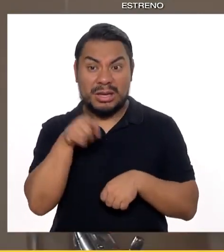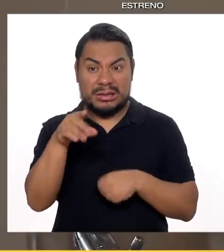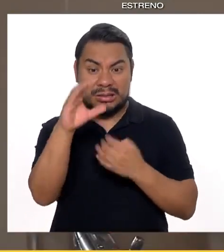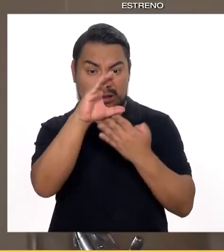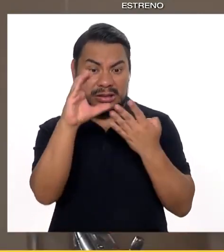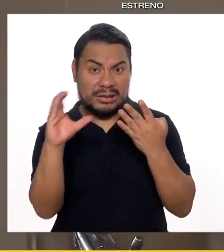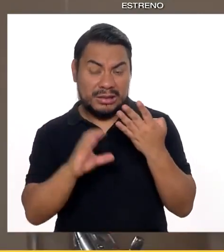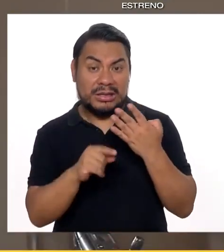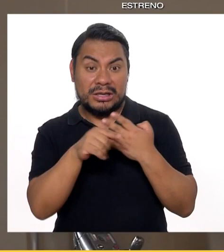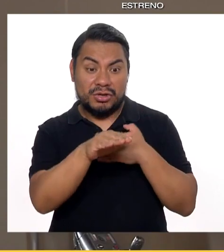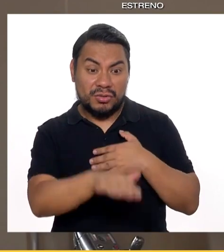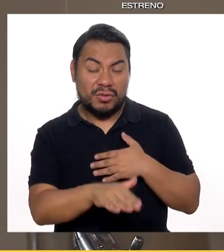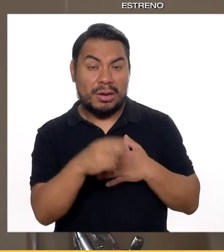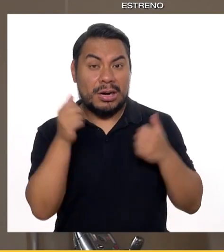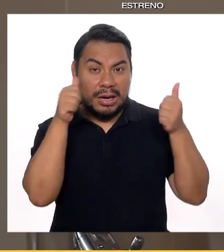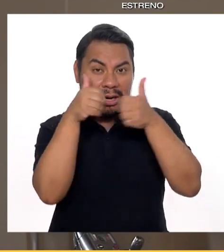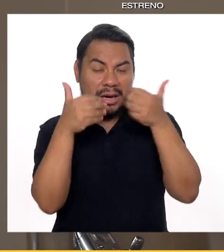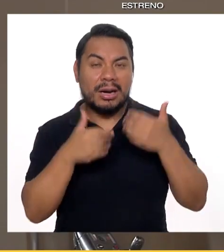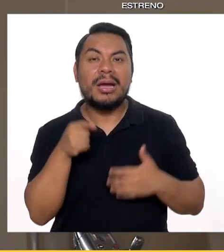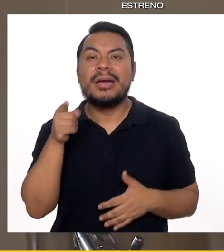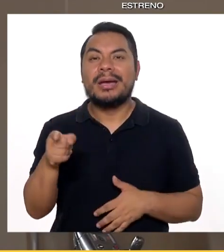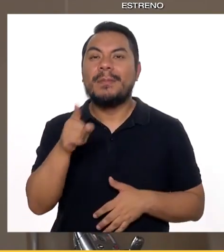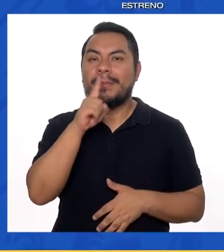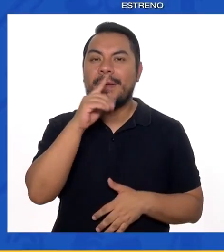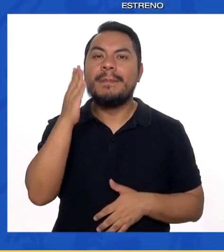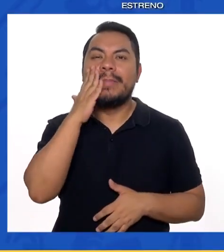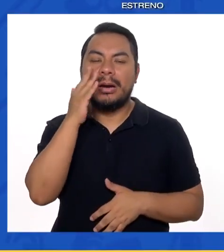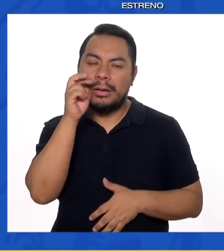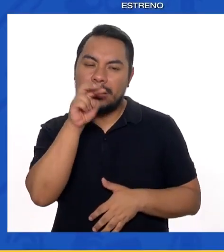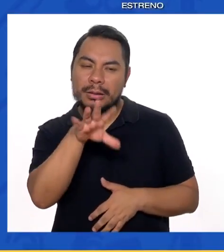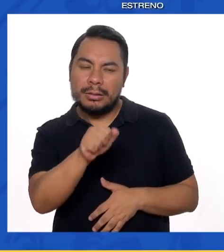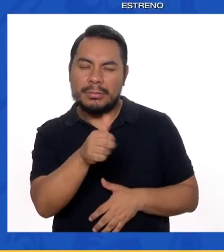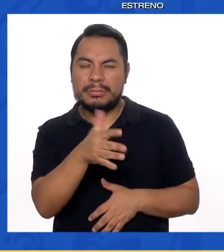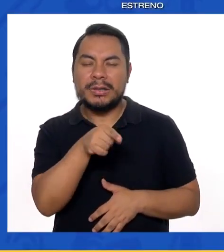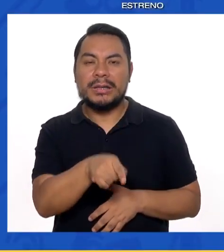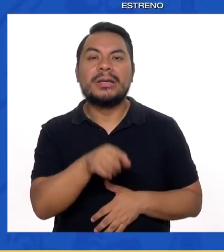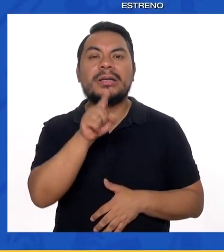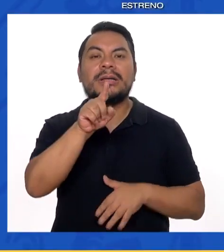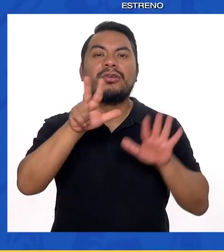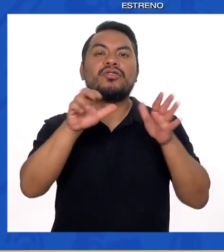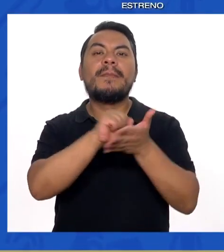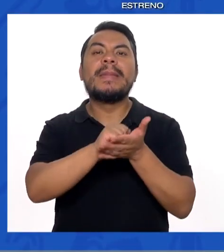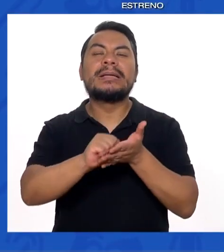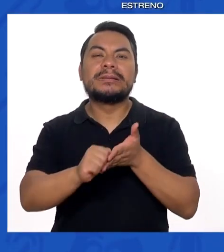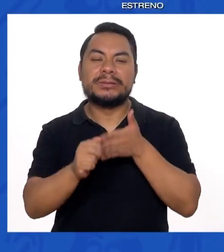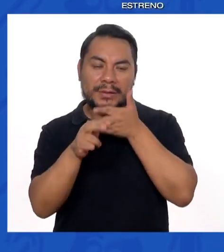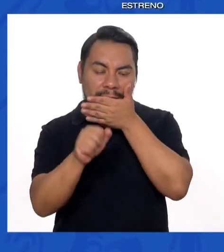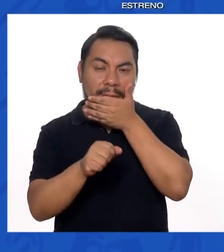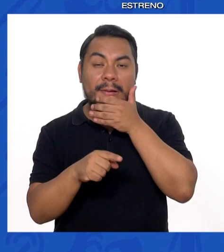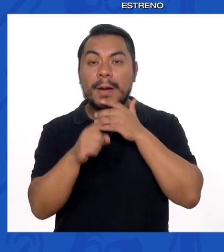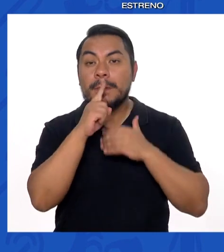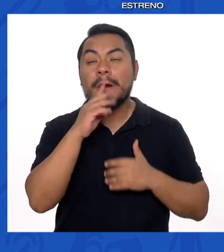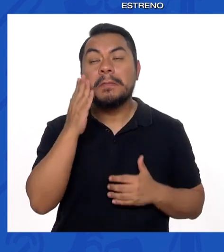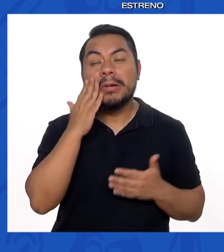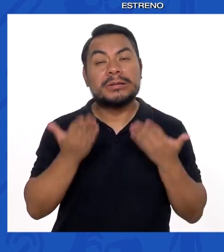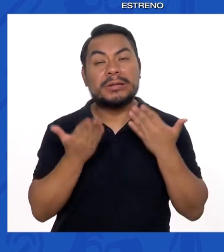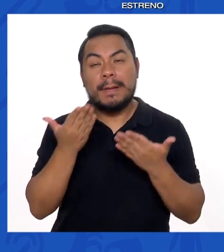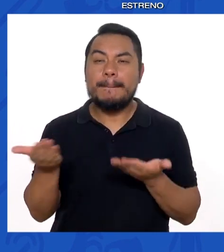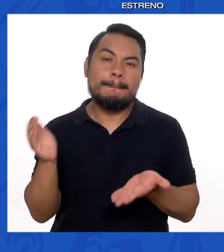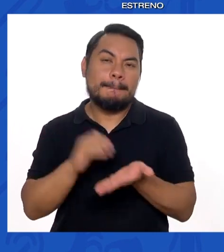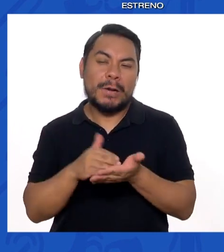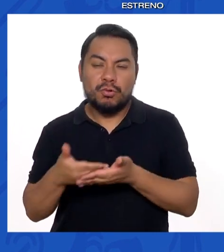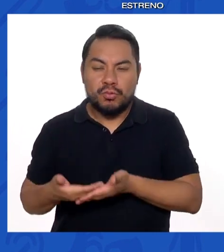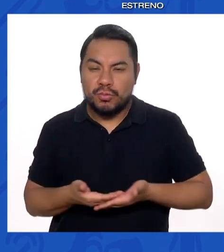padres las empiezan a notar alrededor de los 18 meses. Obviamente estoy hablando de un promedio, ¿ya? Hay papás que lo pueden notar desde